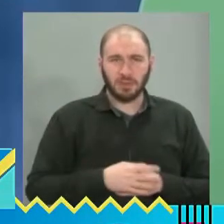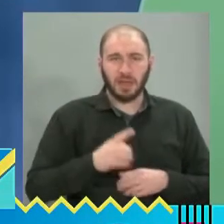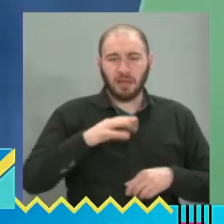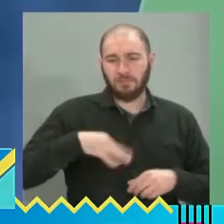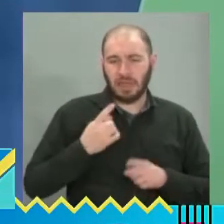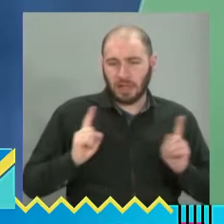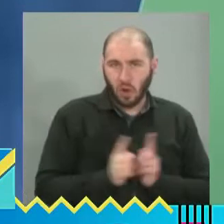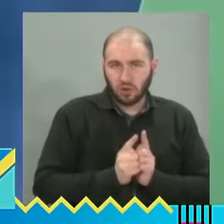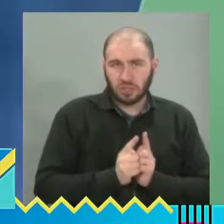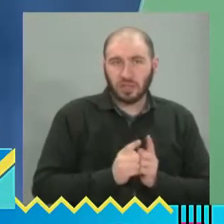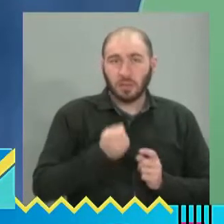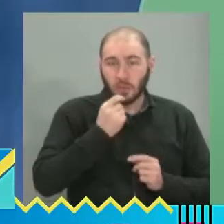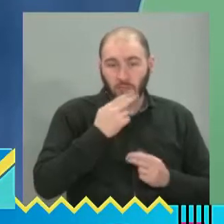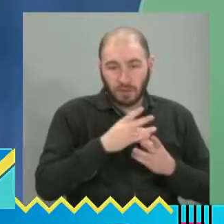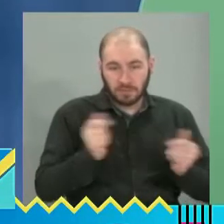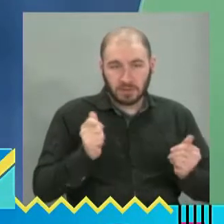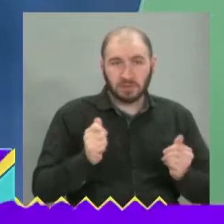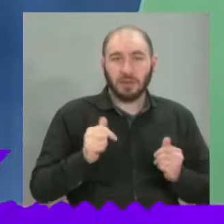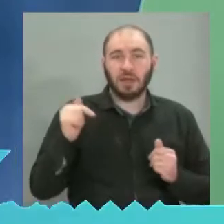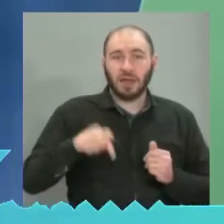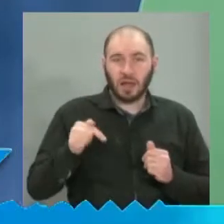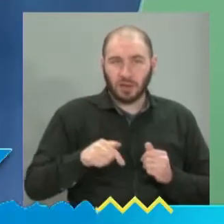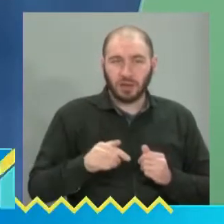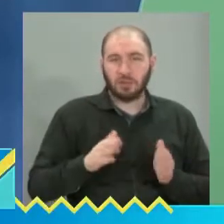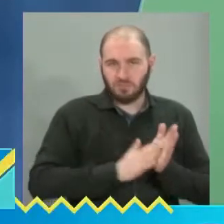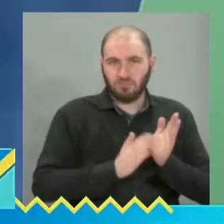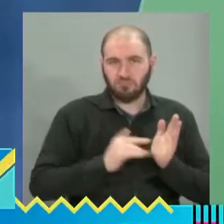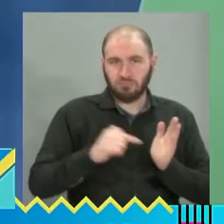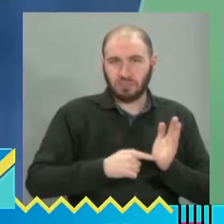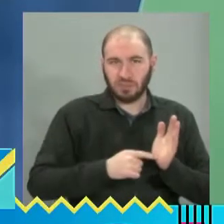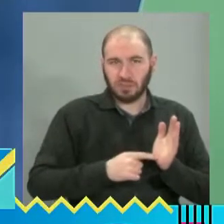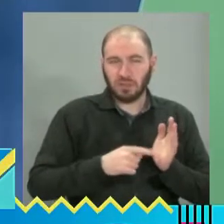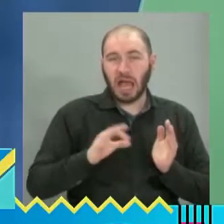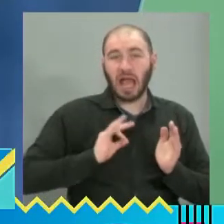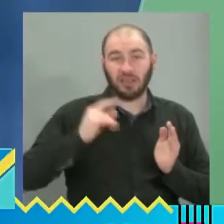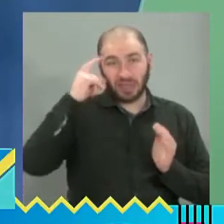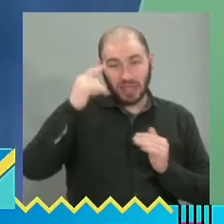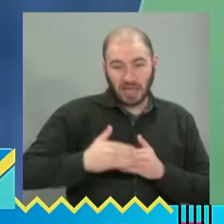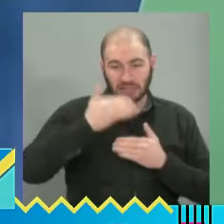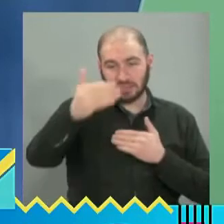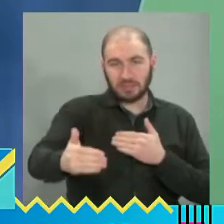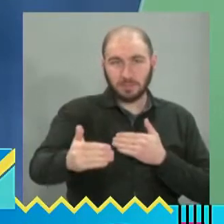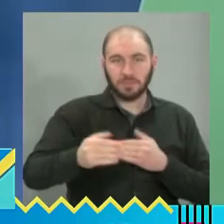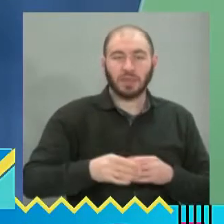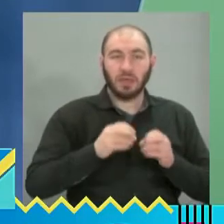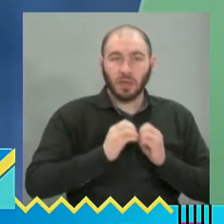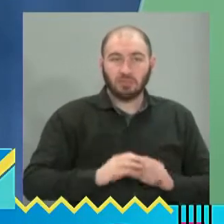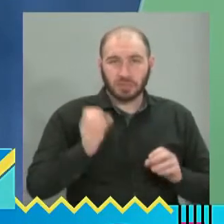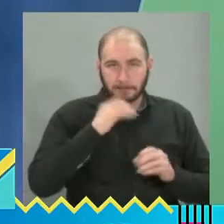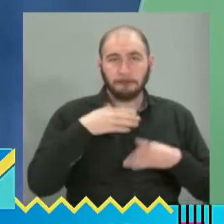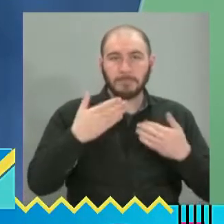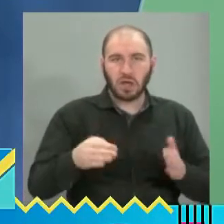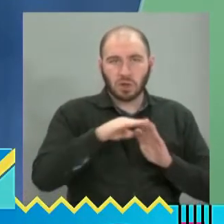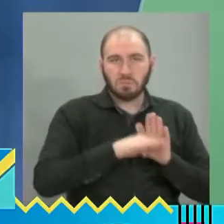la vida y que si se deja de fumar, hoy está ampliamente demostrado que al cabo de 10 años empiezan a mejorar